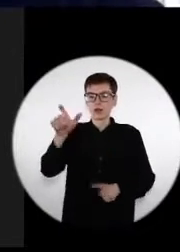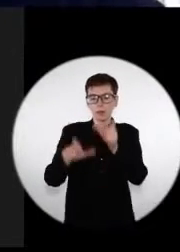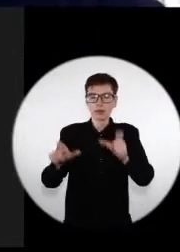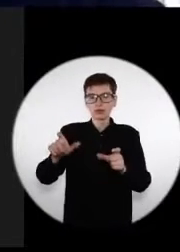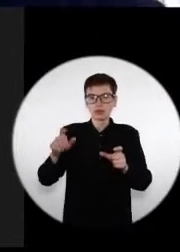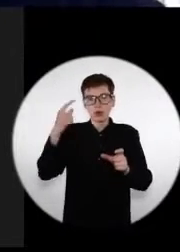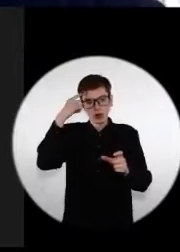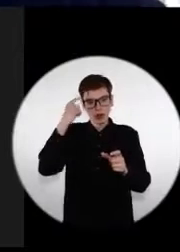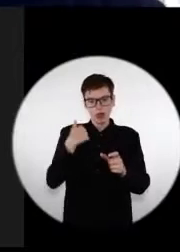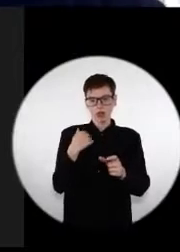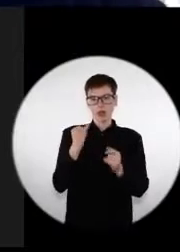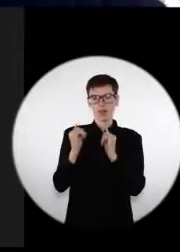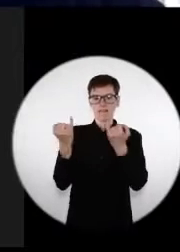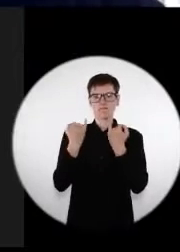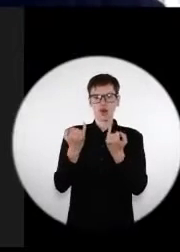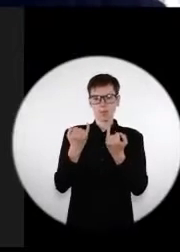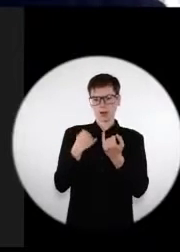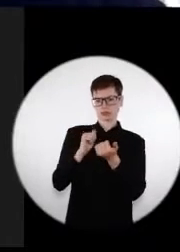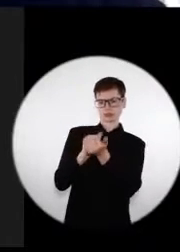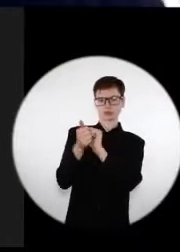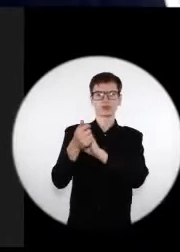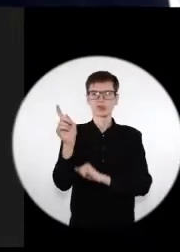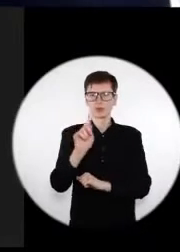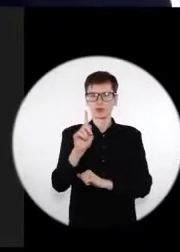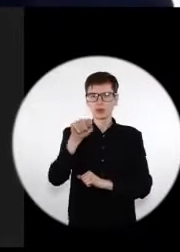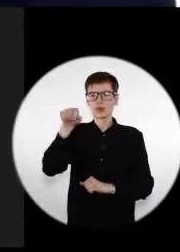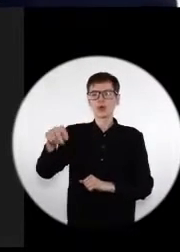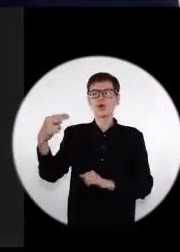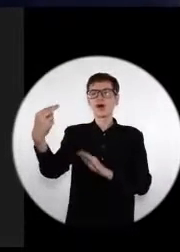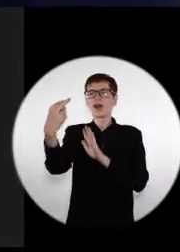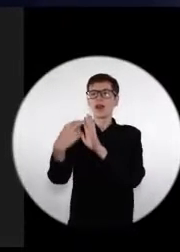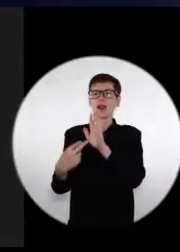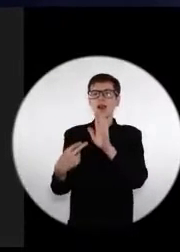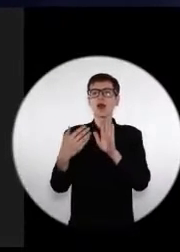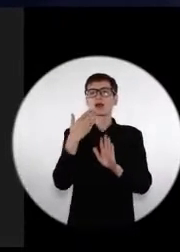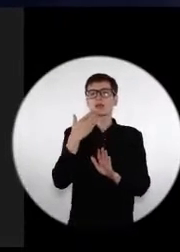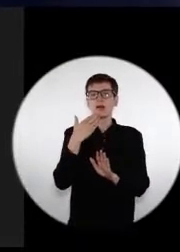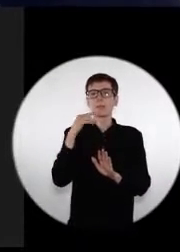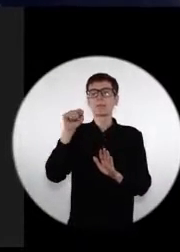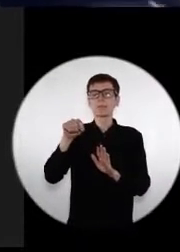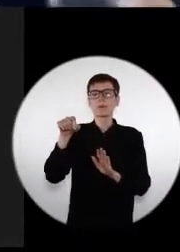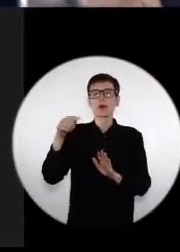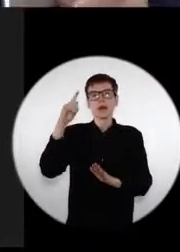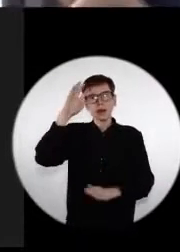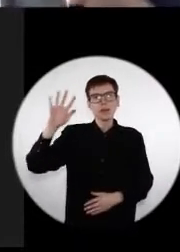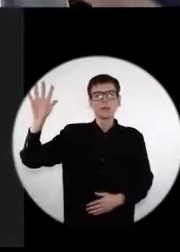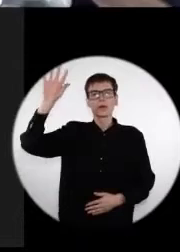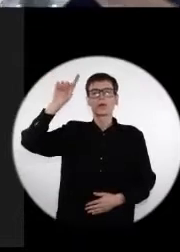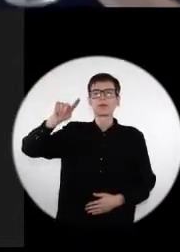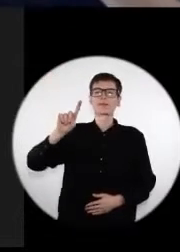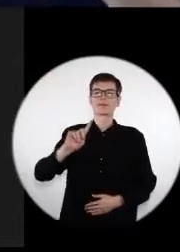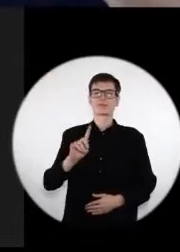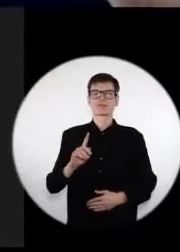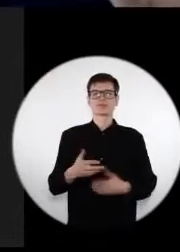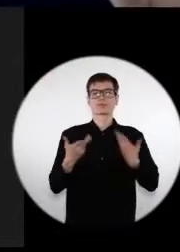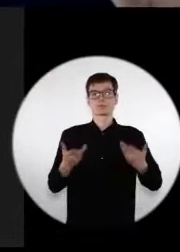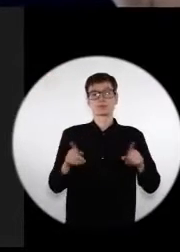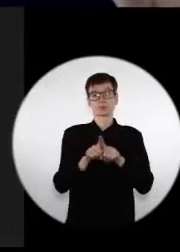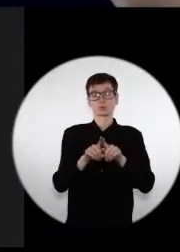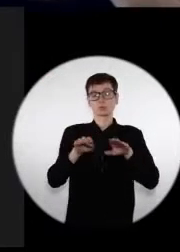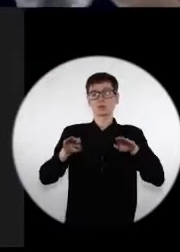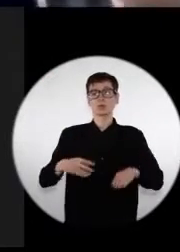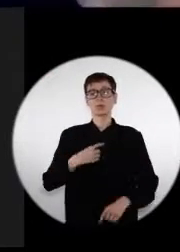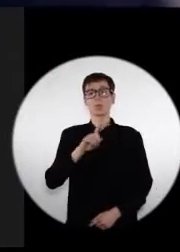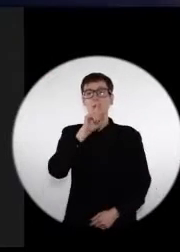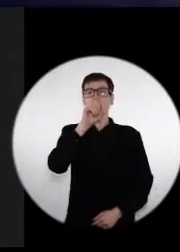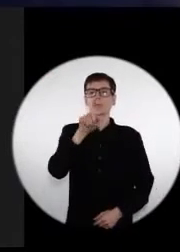porque quizás al oyente al otro lado no quiere que le competen la información que quiere quiere quizás él mismo desarrollar ese imaginario que le lea las